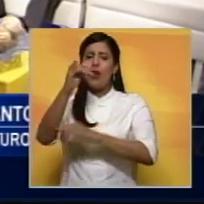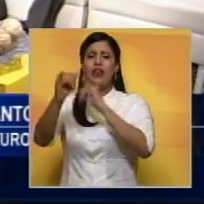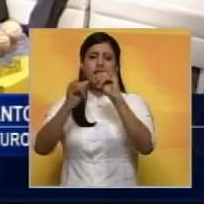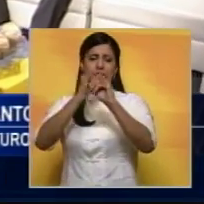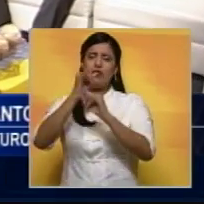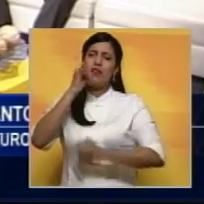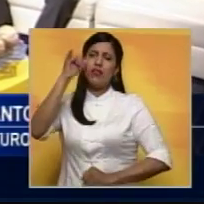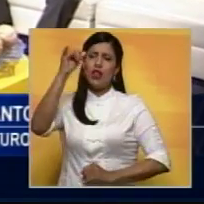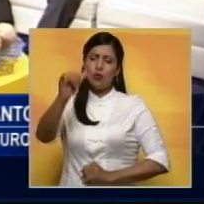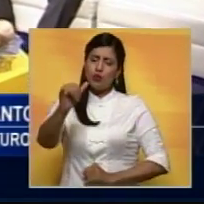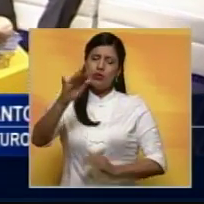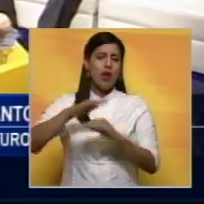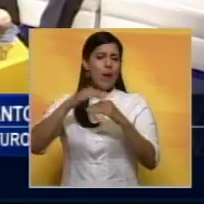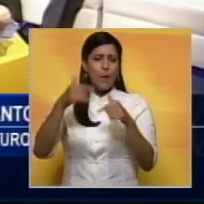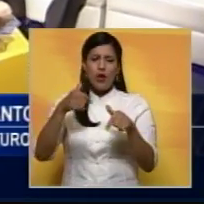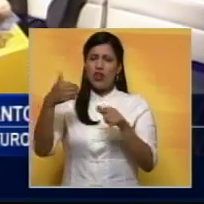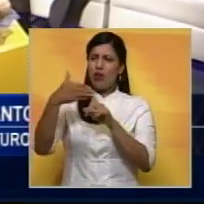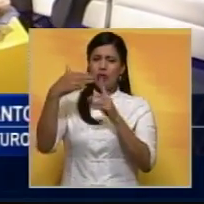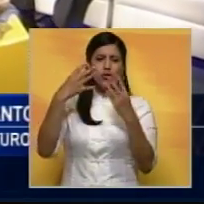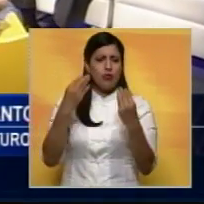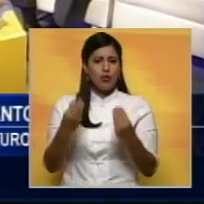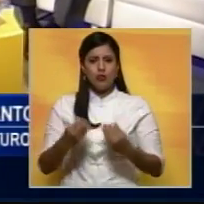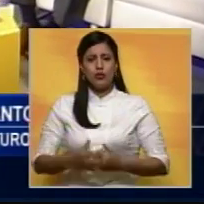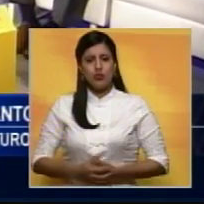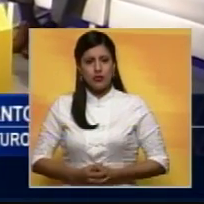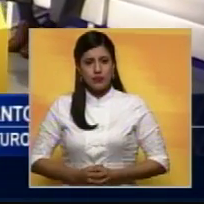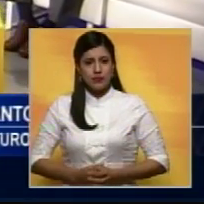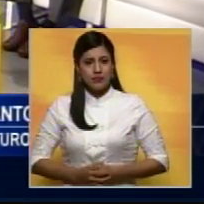instancias internacionales para denunciar este tipo de situación.